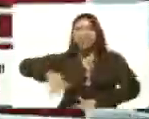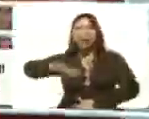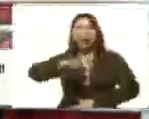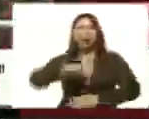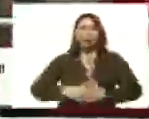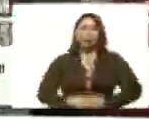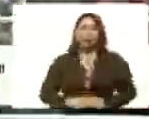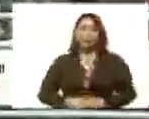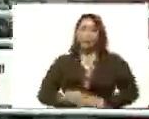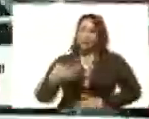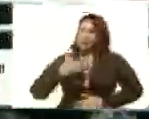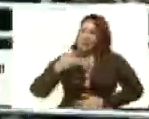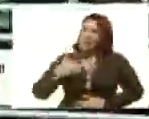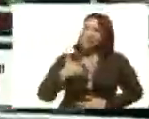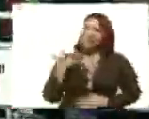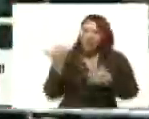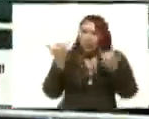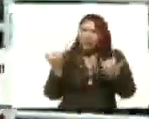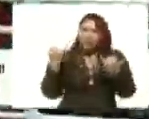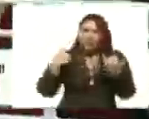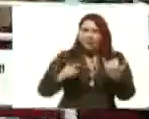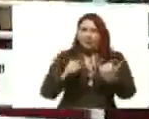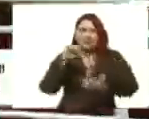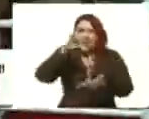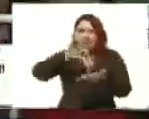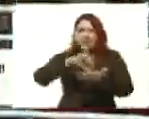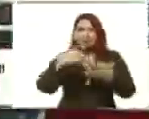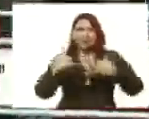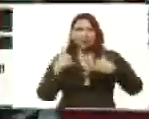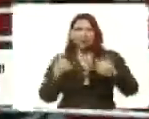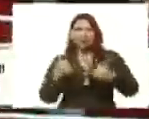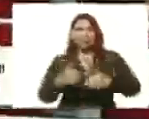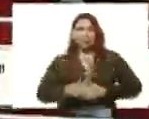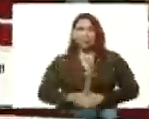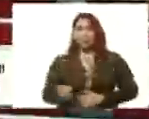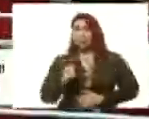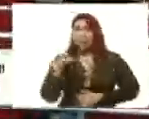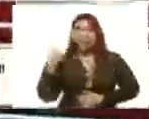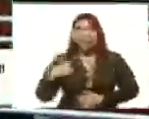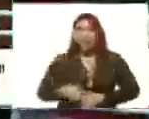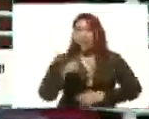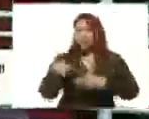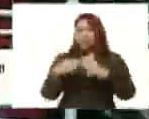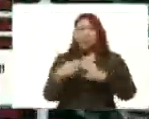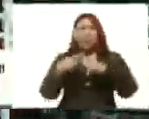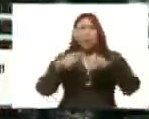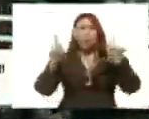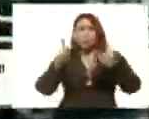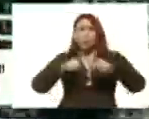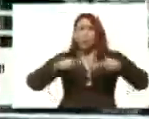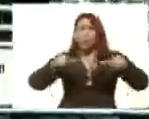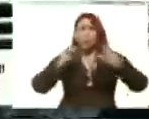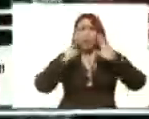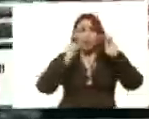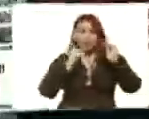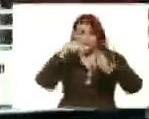que siente que ahora van a tener su centro de salud, que no van a tener que ir a ninguna otra parte para